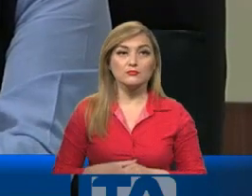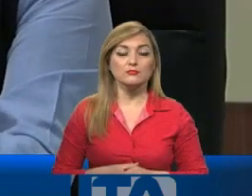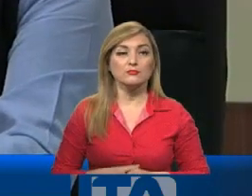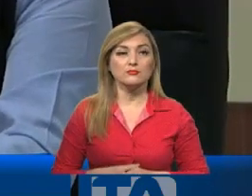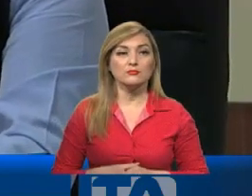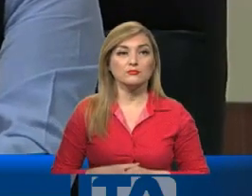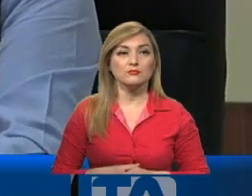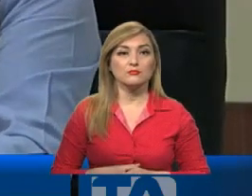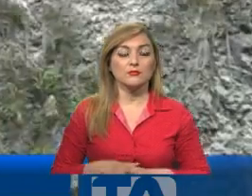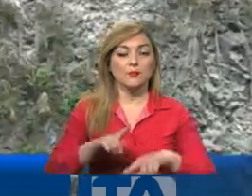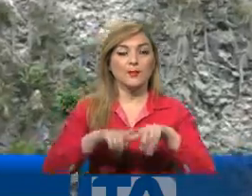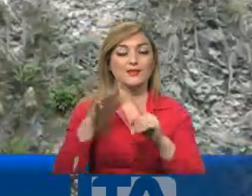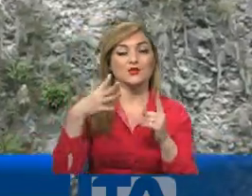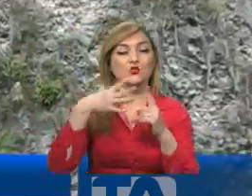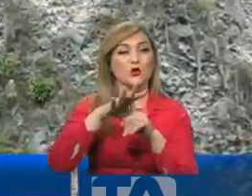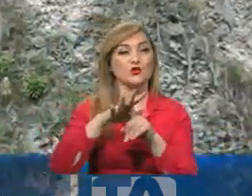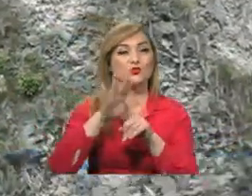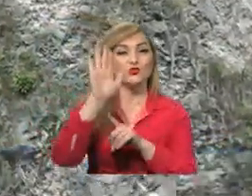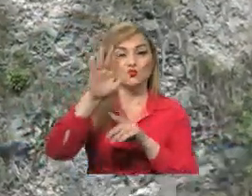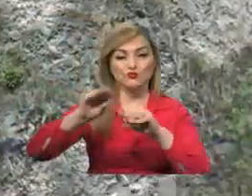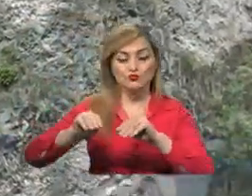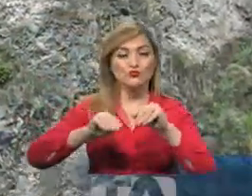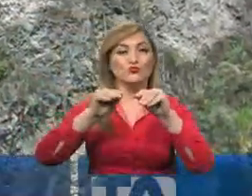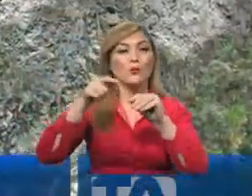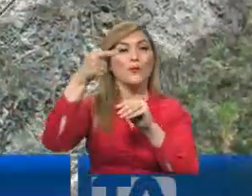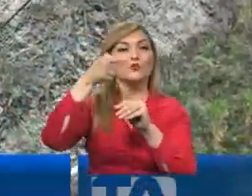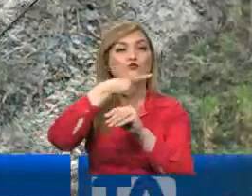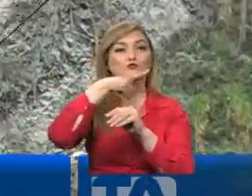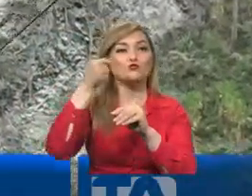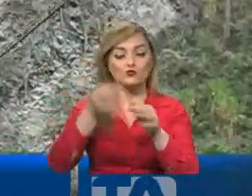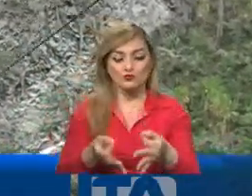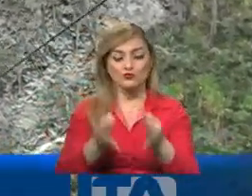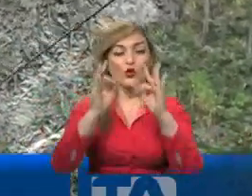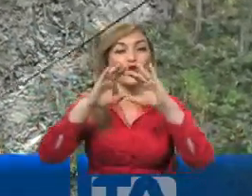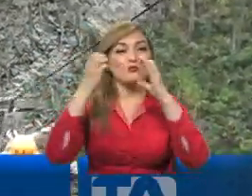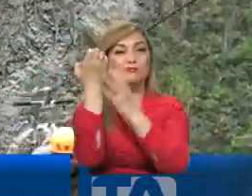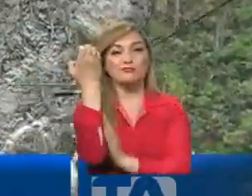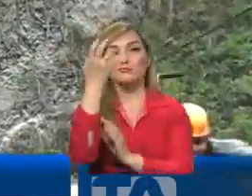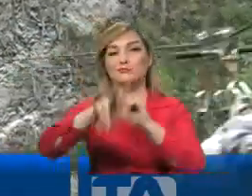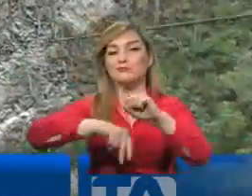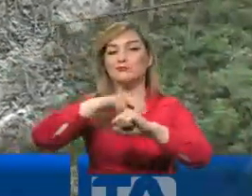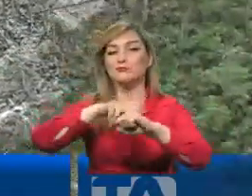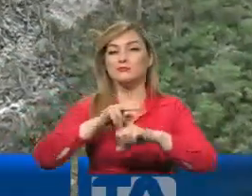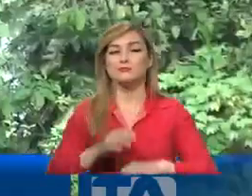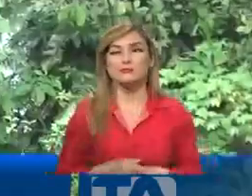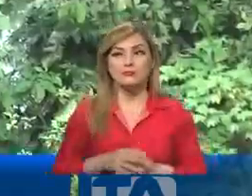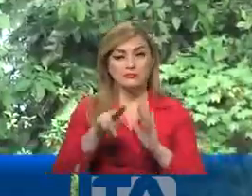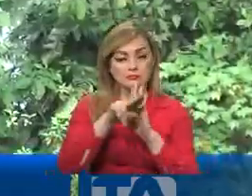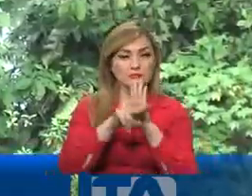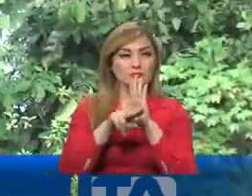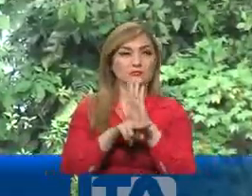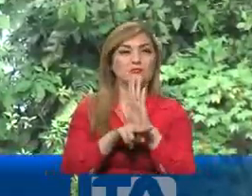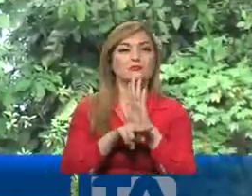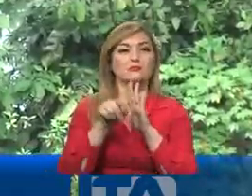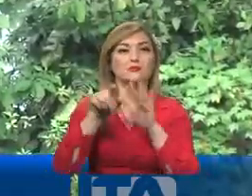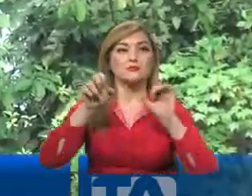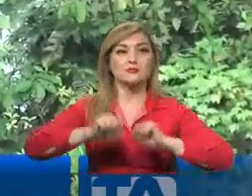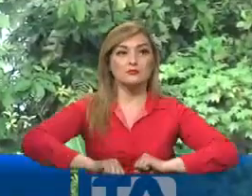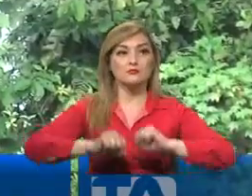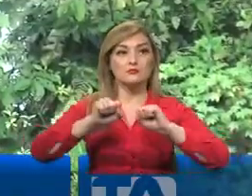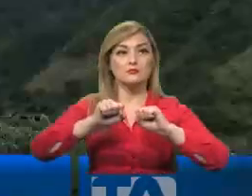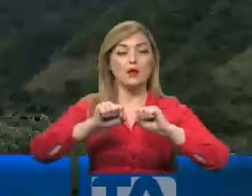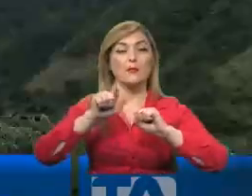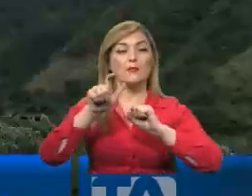acuerdo a la situación de los territorios en cuanto al próximo feriado de carnaval el coe nacional recuerda que bajo norma ordinaria sólo pueden